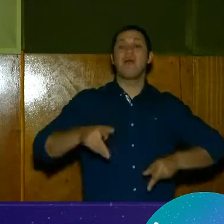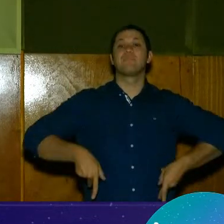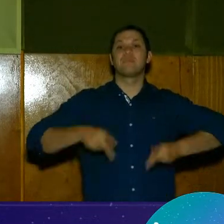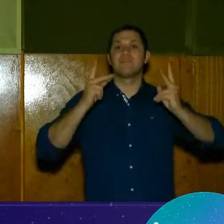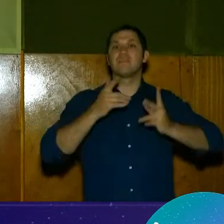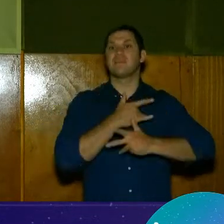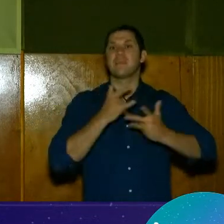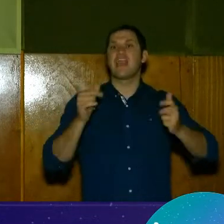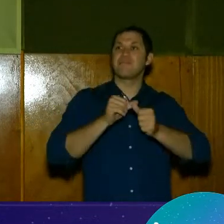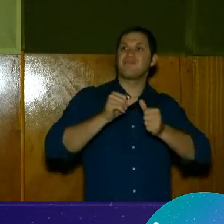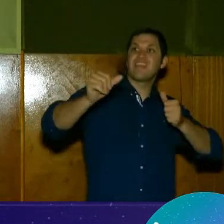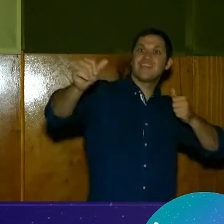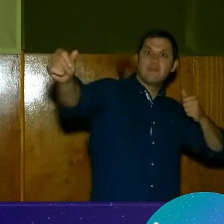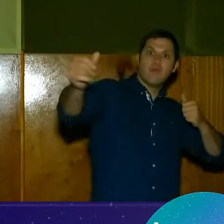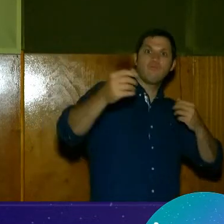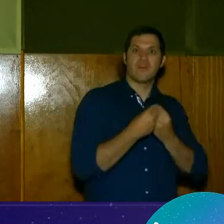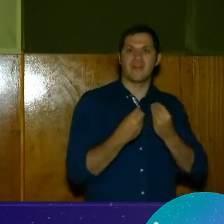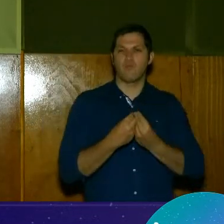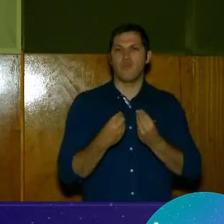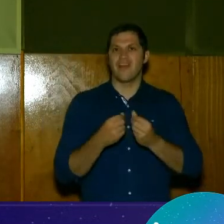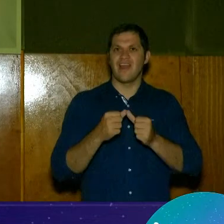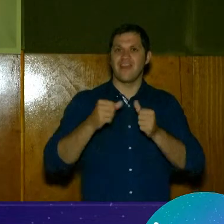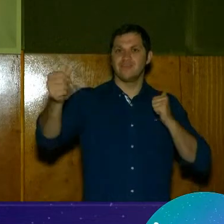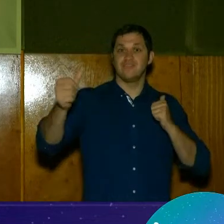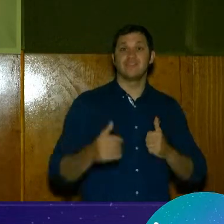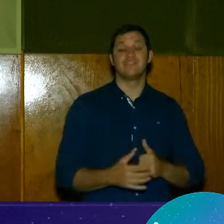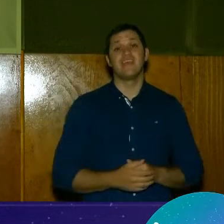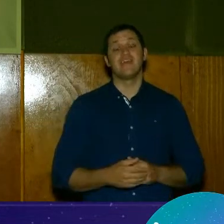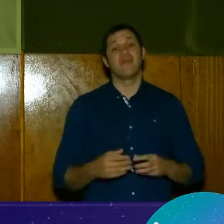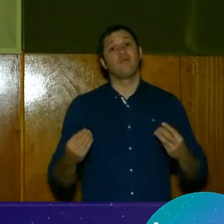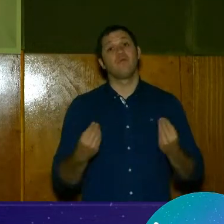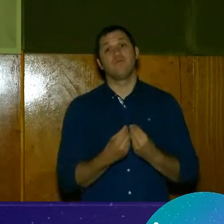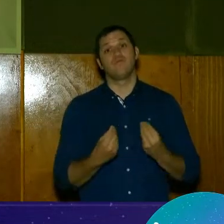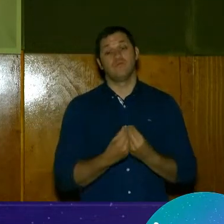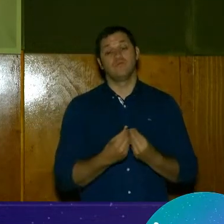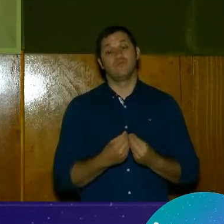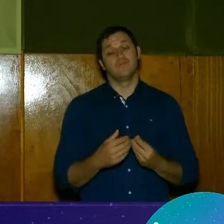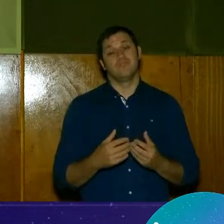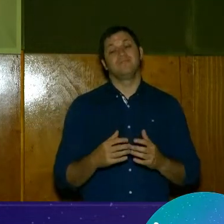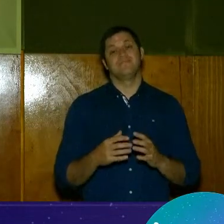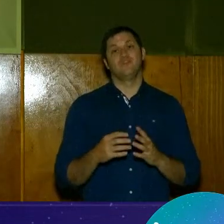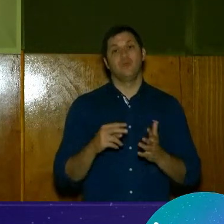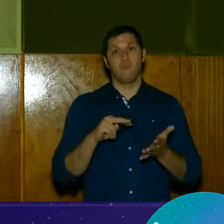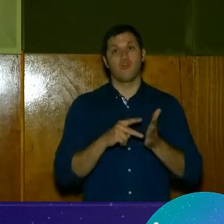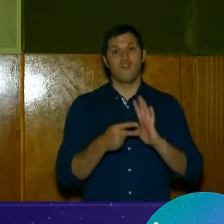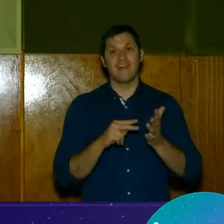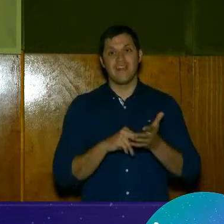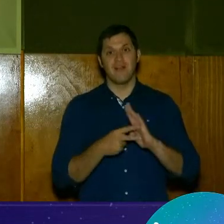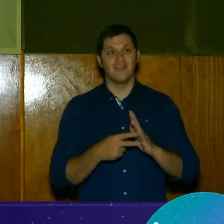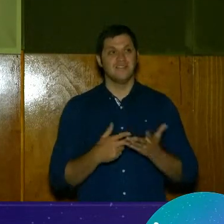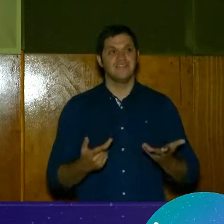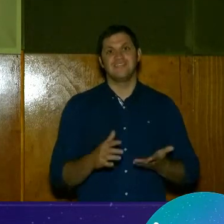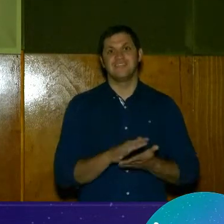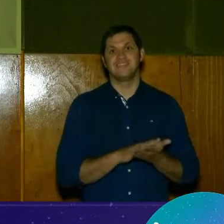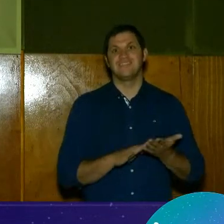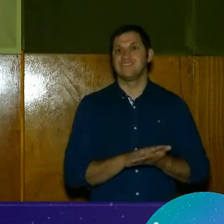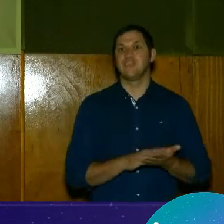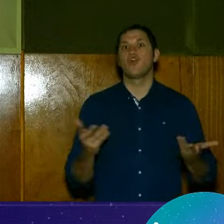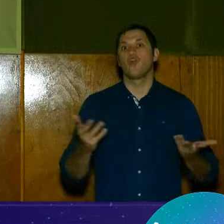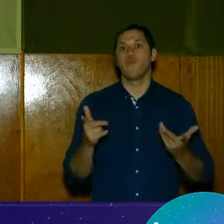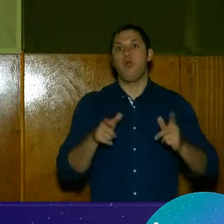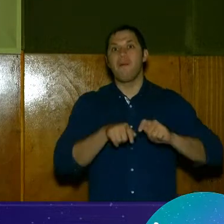en una medidora de distancia en el fondo es como una especie de regla cósmica que nos permite medir distancias muy